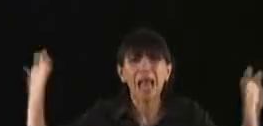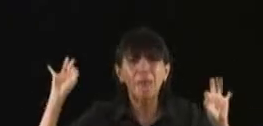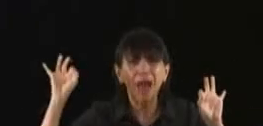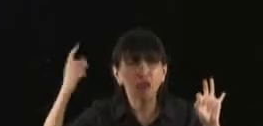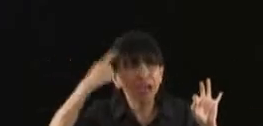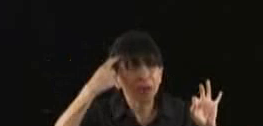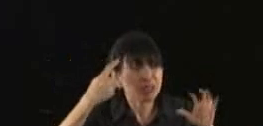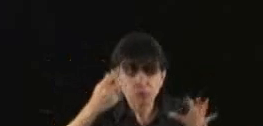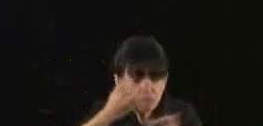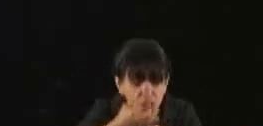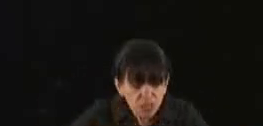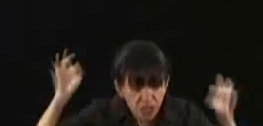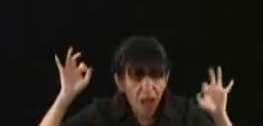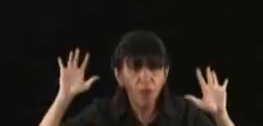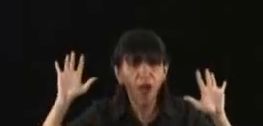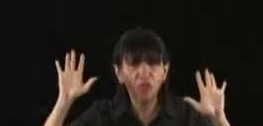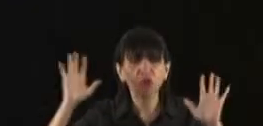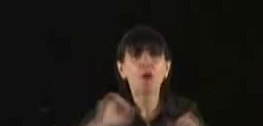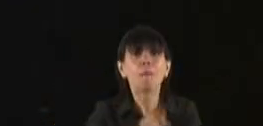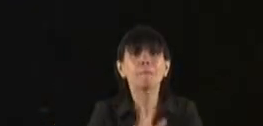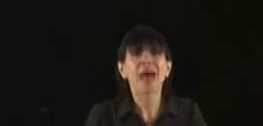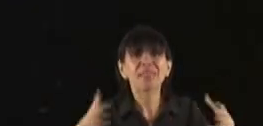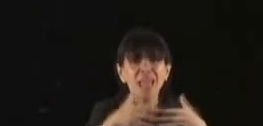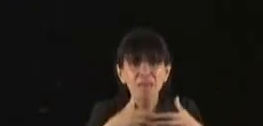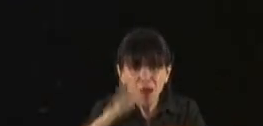La pandemia se llevó 10 millones de personas en el mundo.